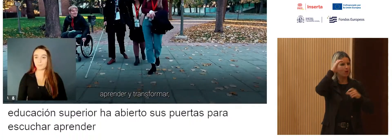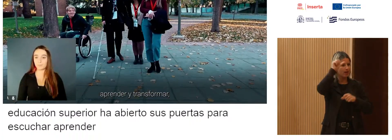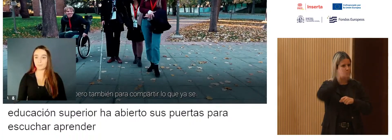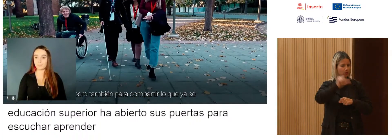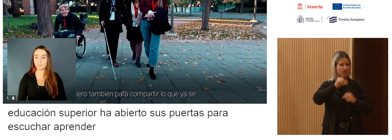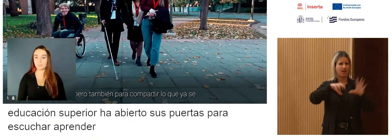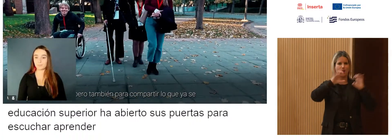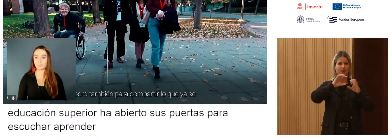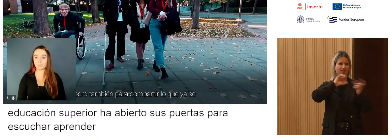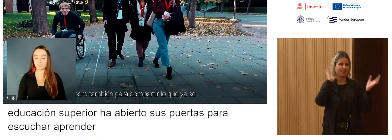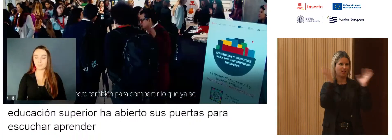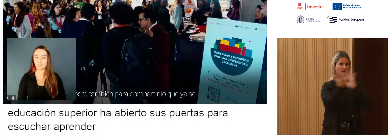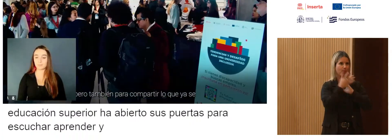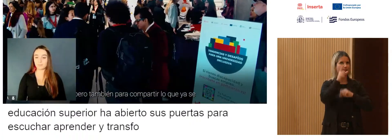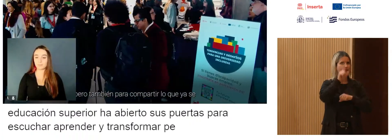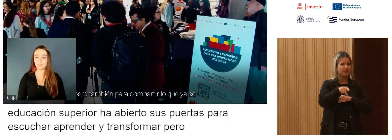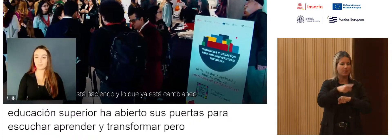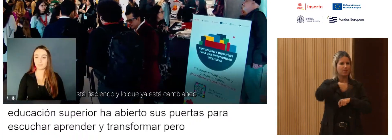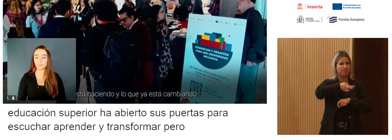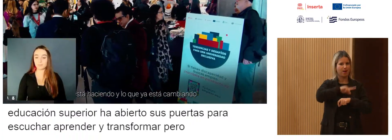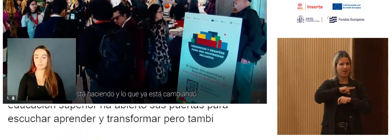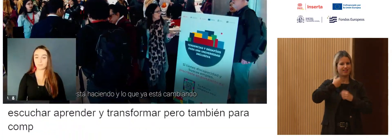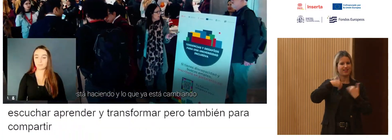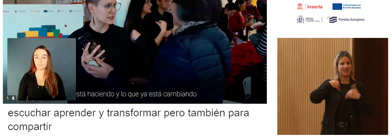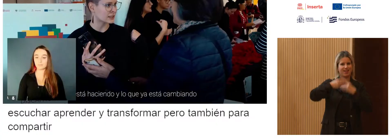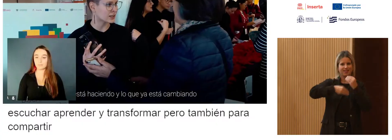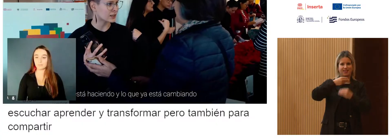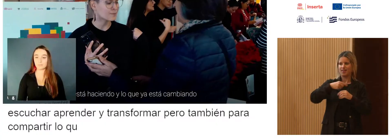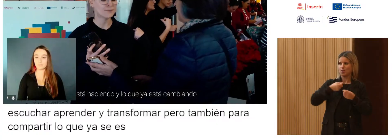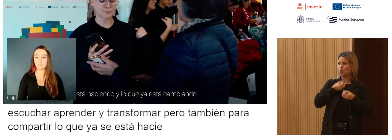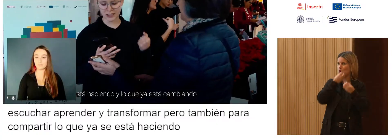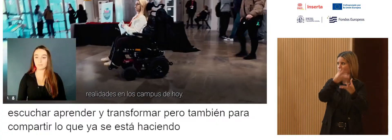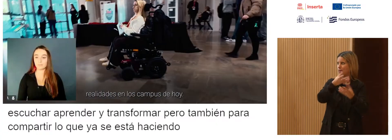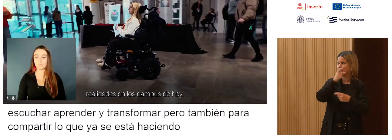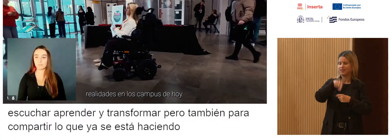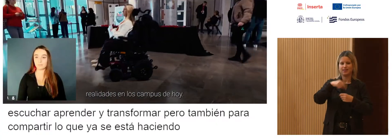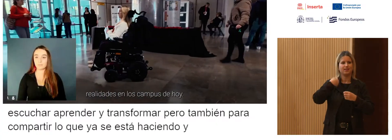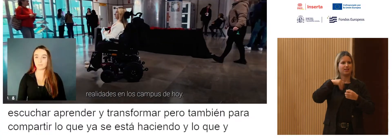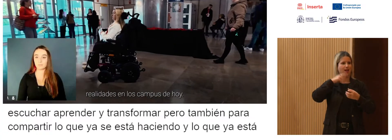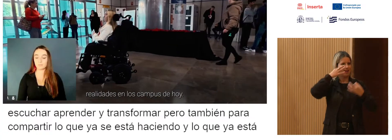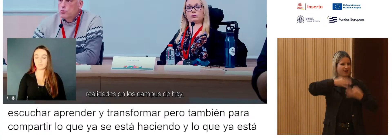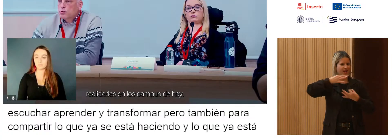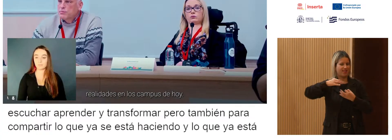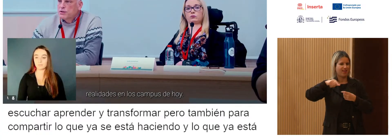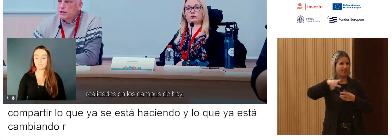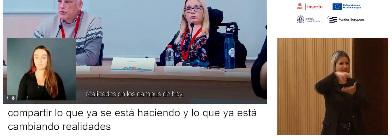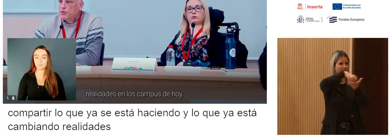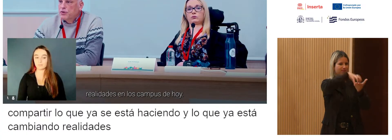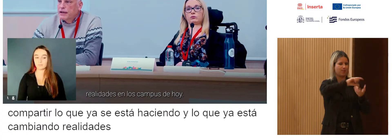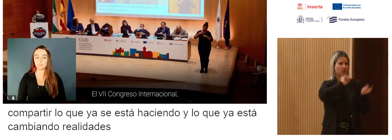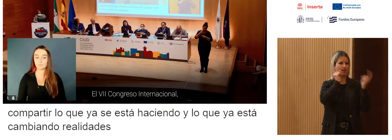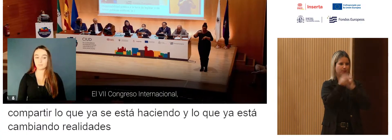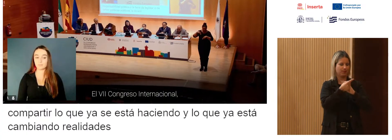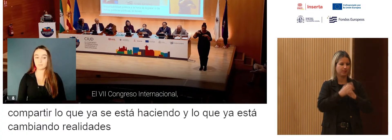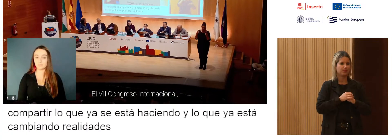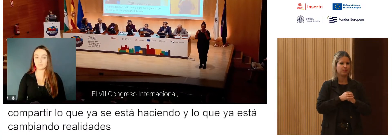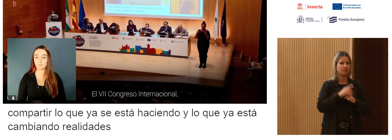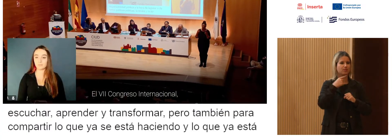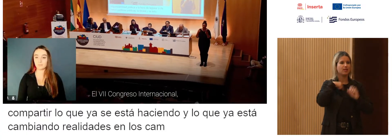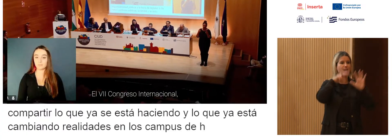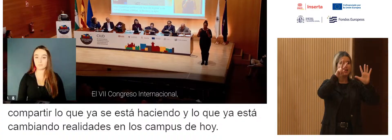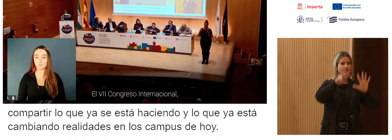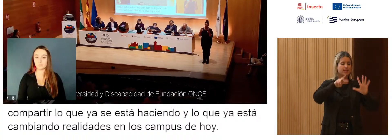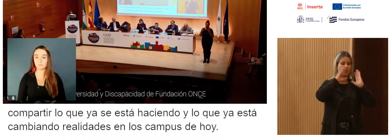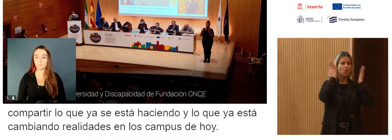transformar, pero también para compartir lo que ya se está haciendo y lo que ya está cambiando realidades en los campus de hoy. El 7º